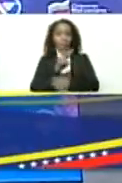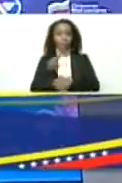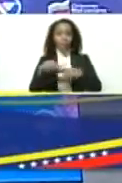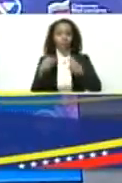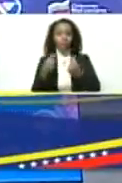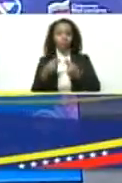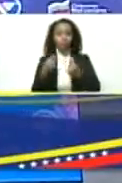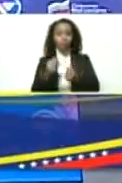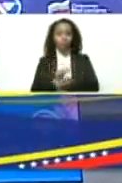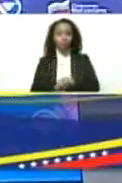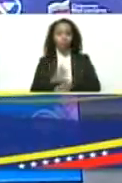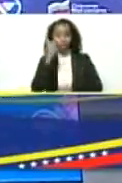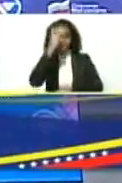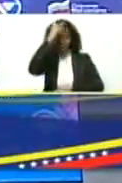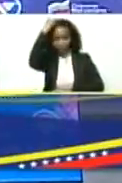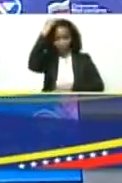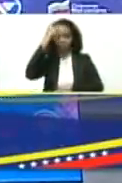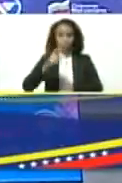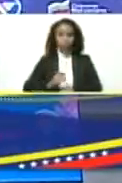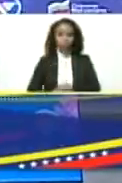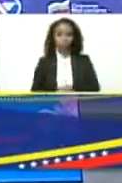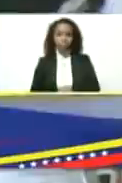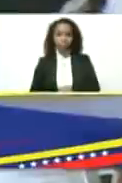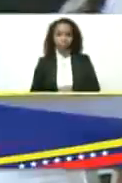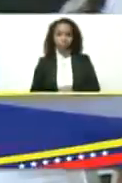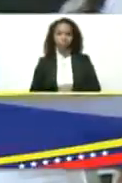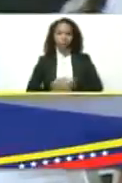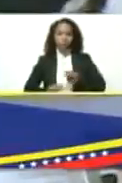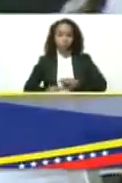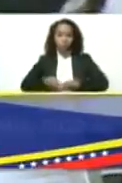Economía, Tarek El Aissami,